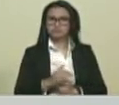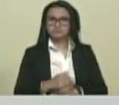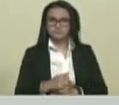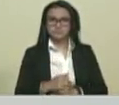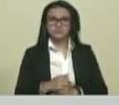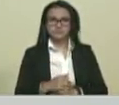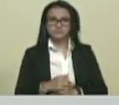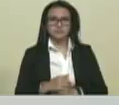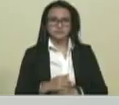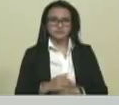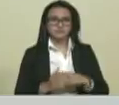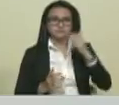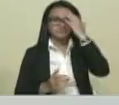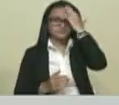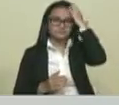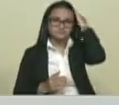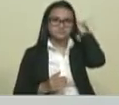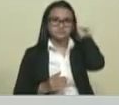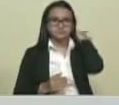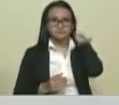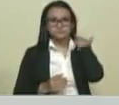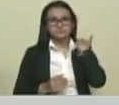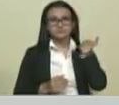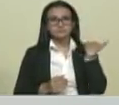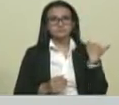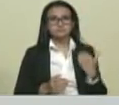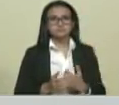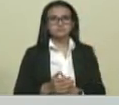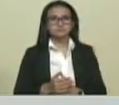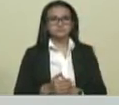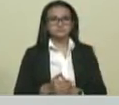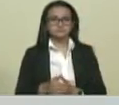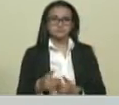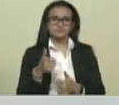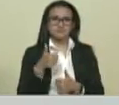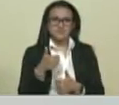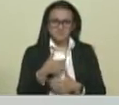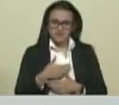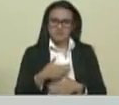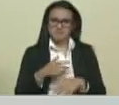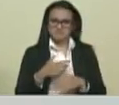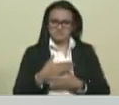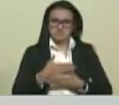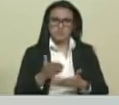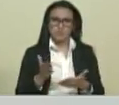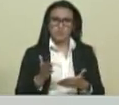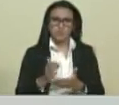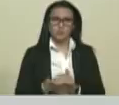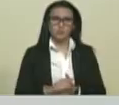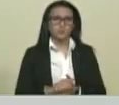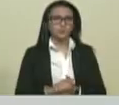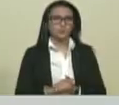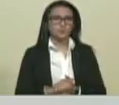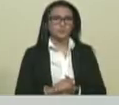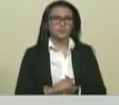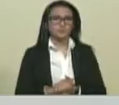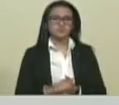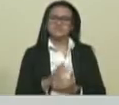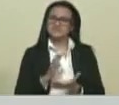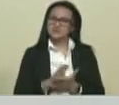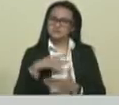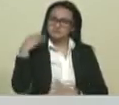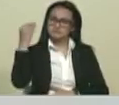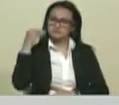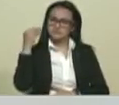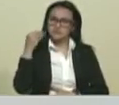mesas efectivamente fueron abiertas. Hemos tenido una buena apertura. Siempre estamos pensando en